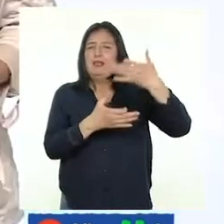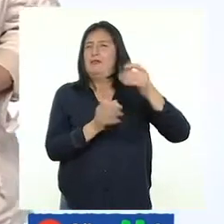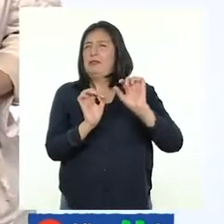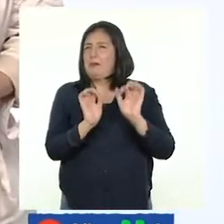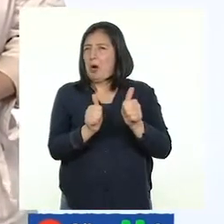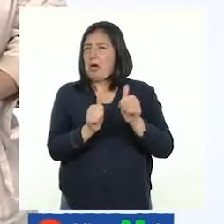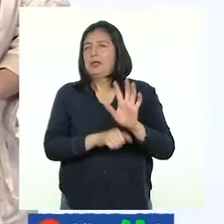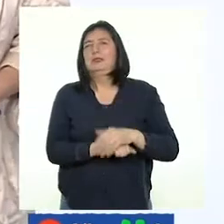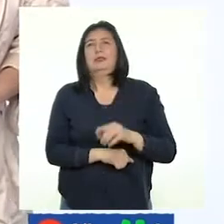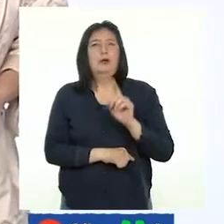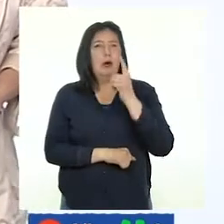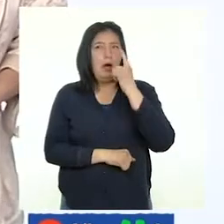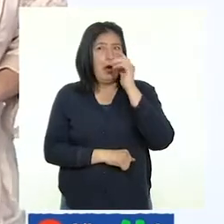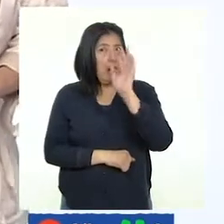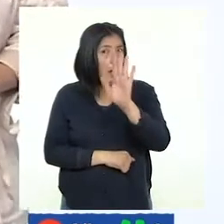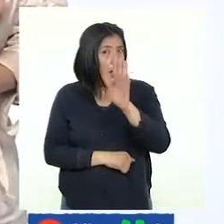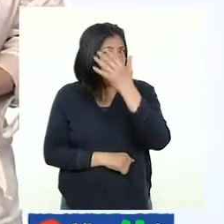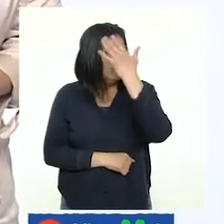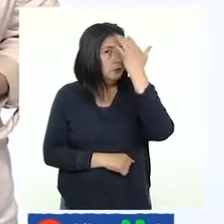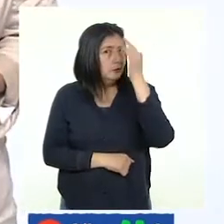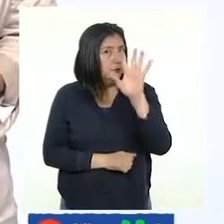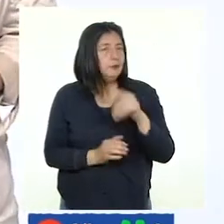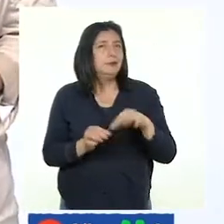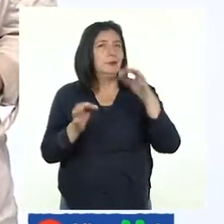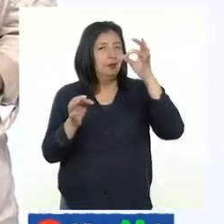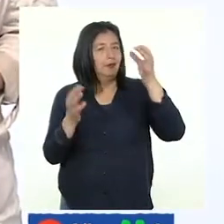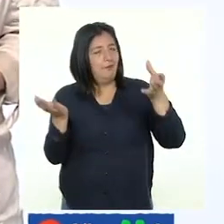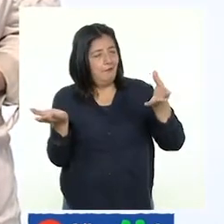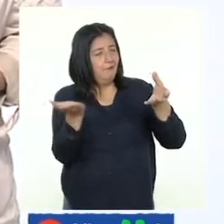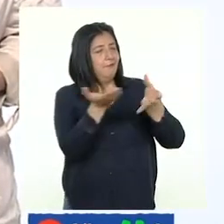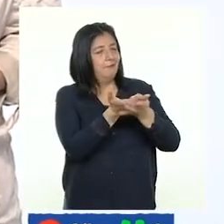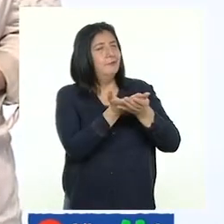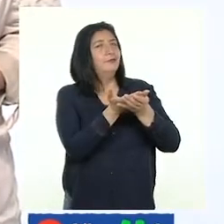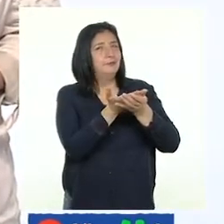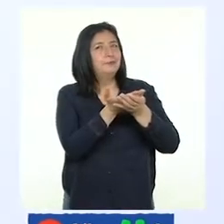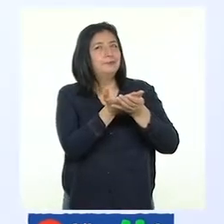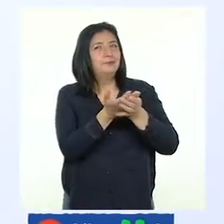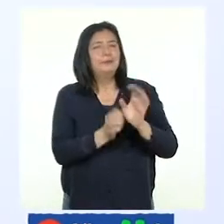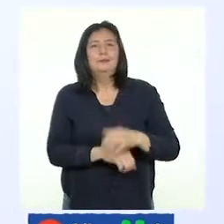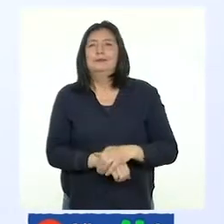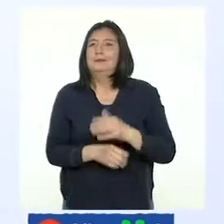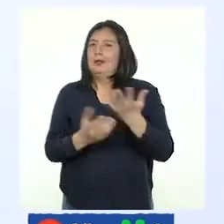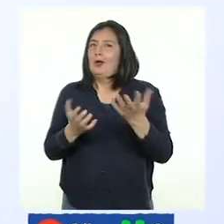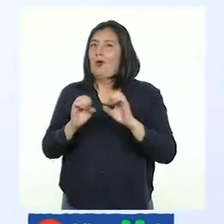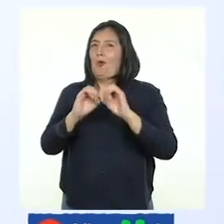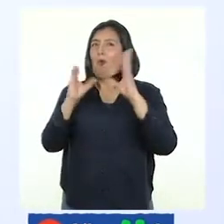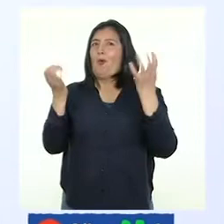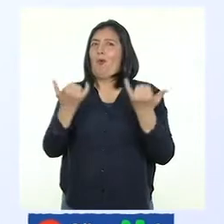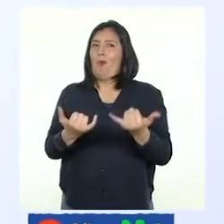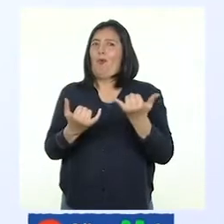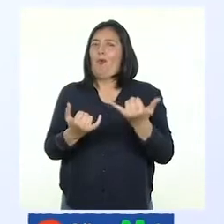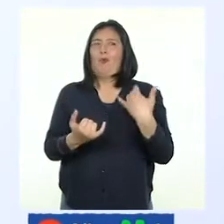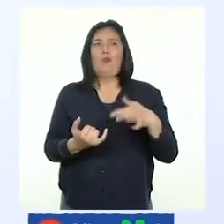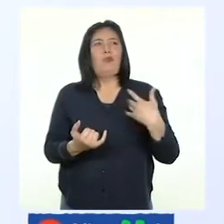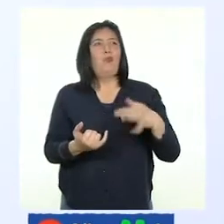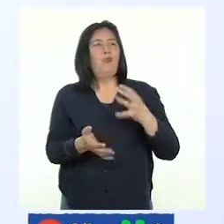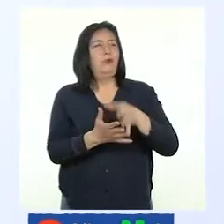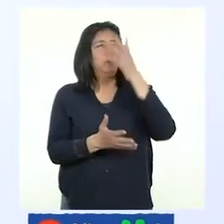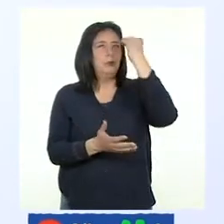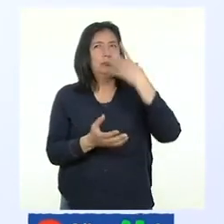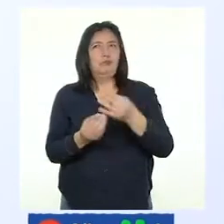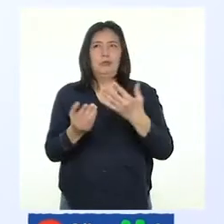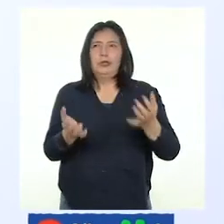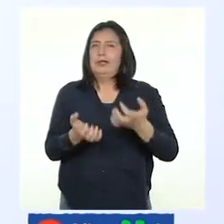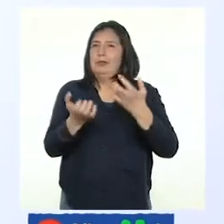geniales. ¡Ojo! No se olviden de guardar esta ficha en su portafolio. El día de hoy hemos aprendido mucho sobre